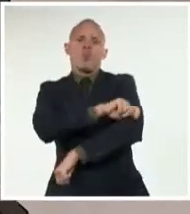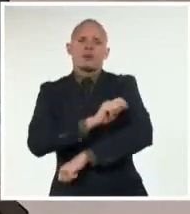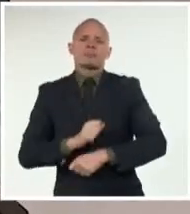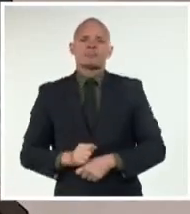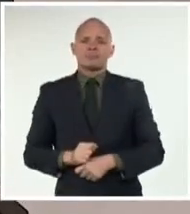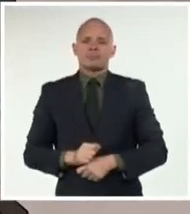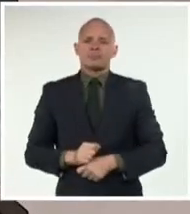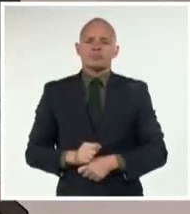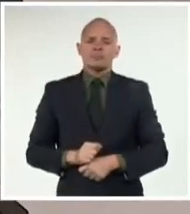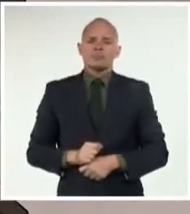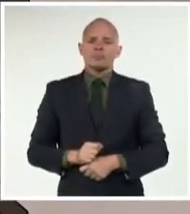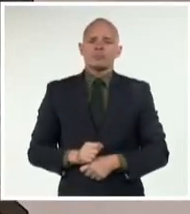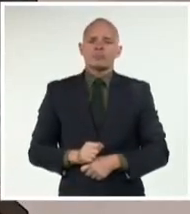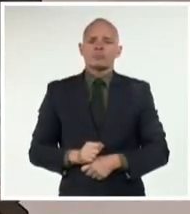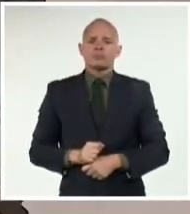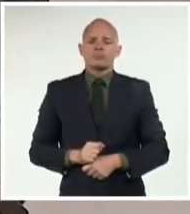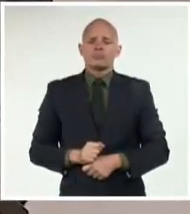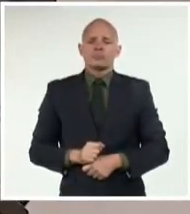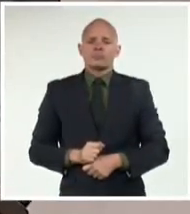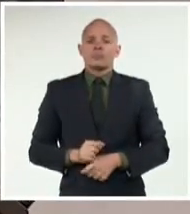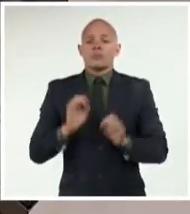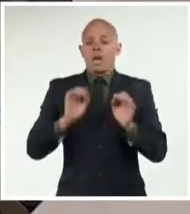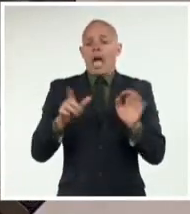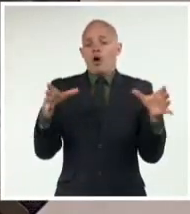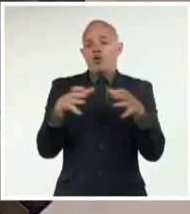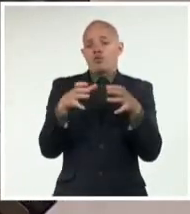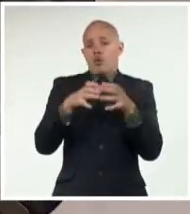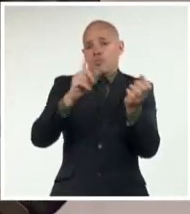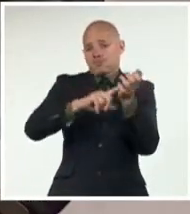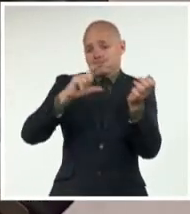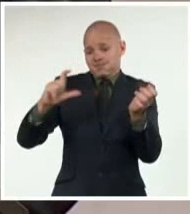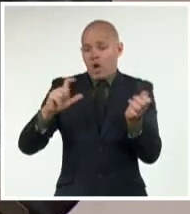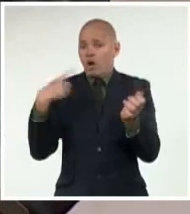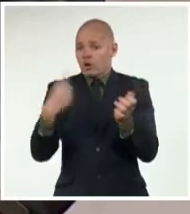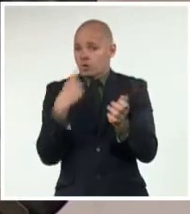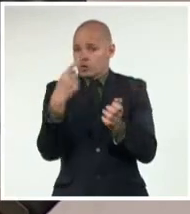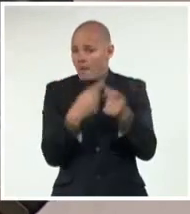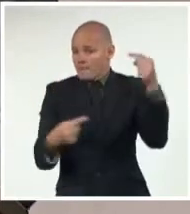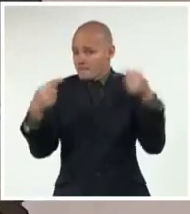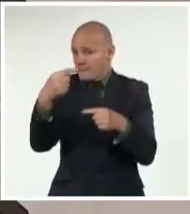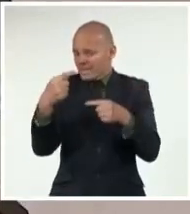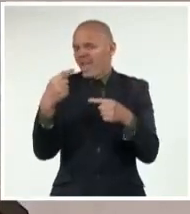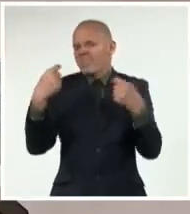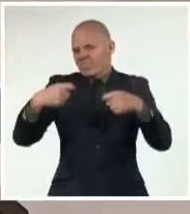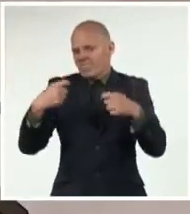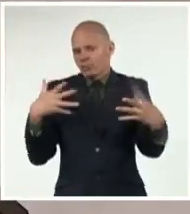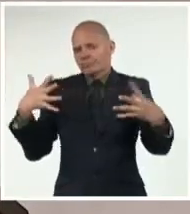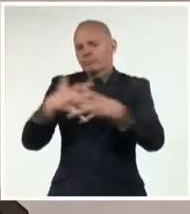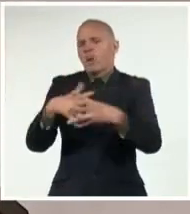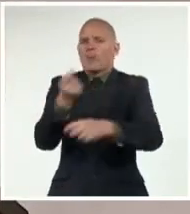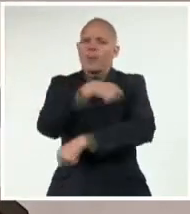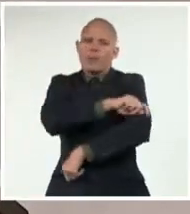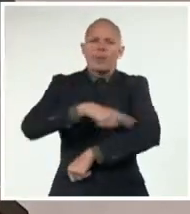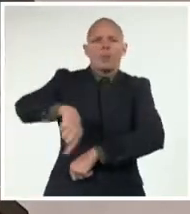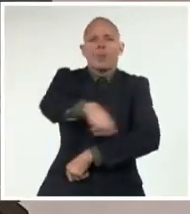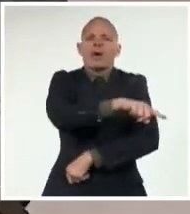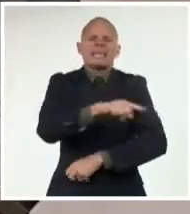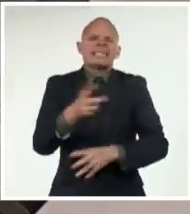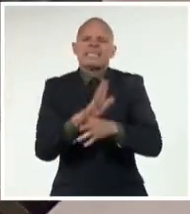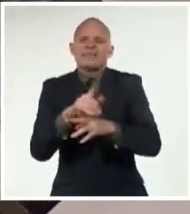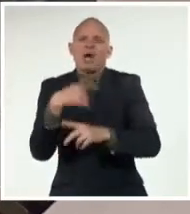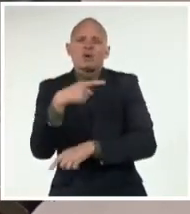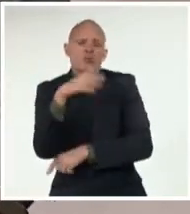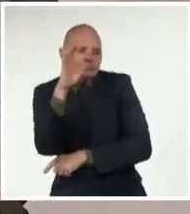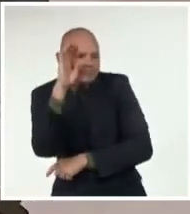Cuba concede especial importancia al vínculo permanente con las masas. El oído pegado a la